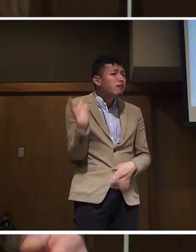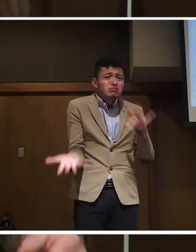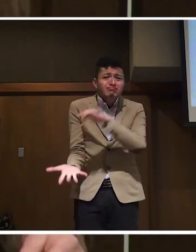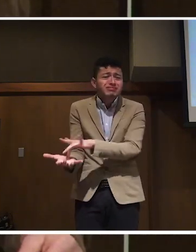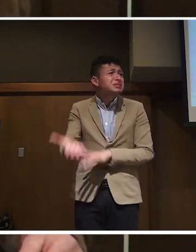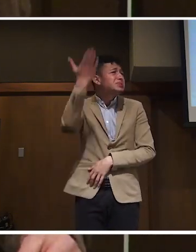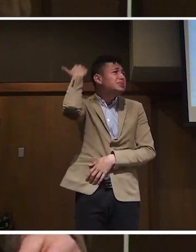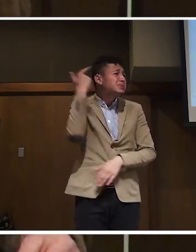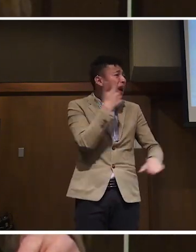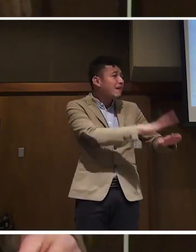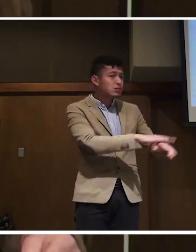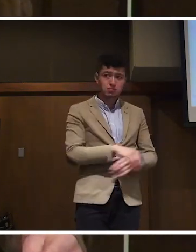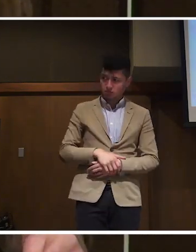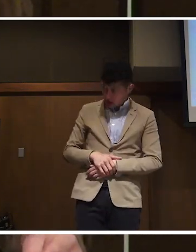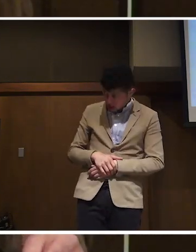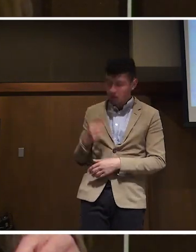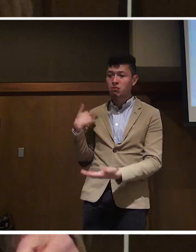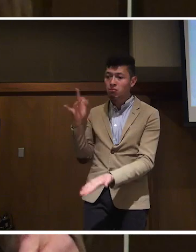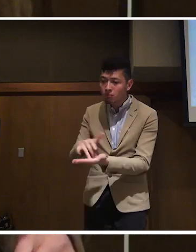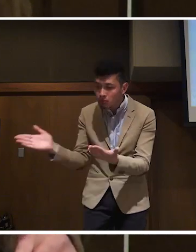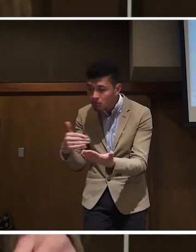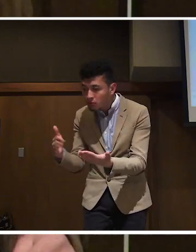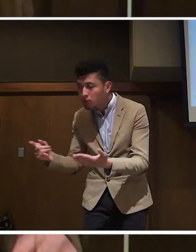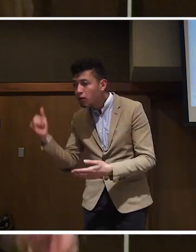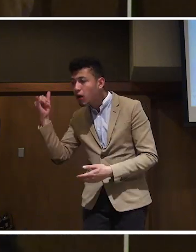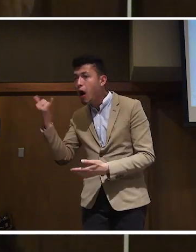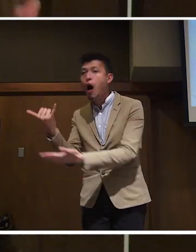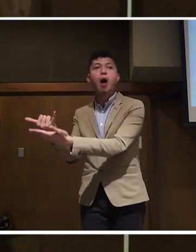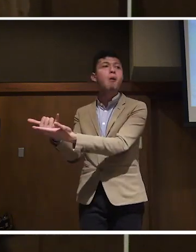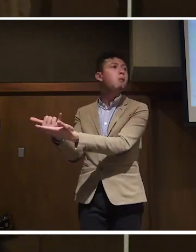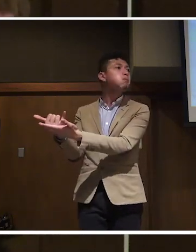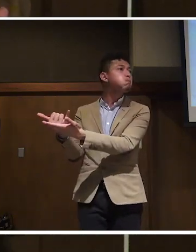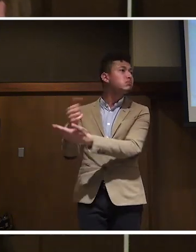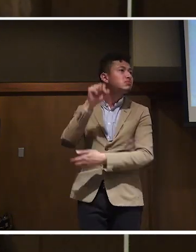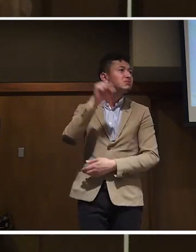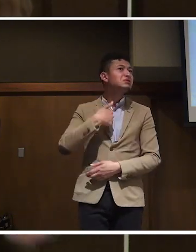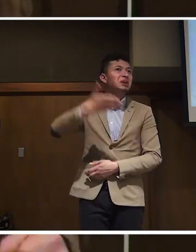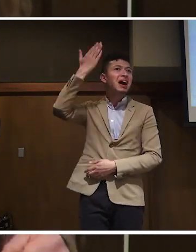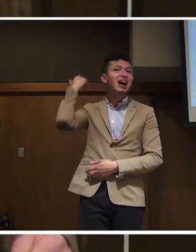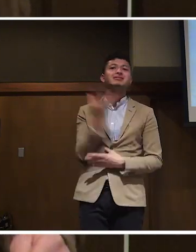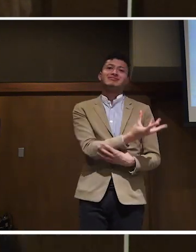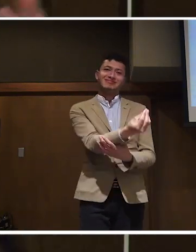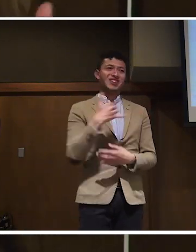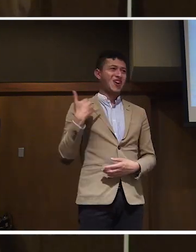de ellos. Yo recuerdo esto con un conjunto de Medellín, no creían tener una sola grabación de su primera época, de unos 10 años,